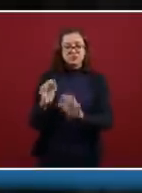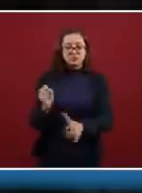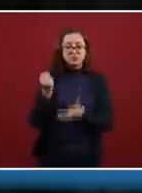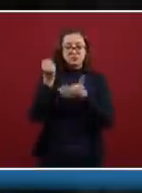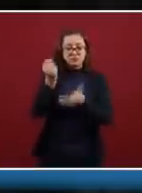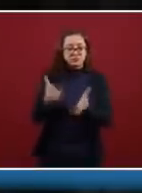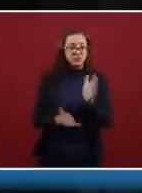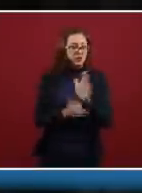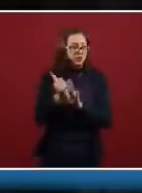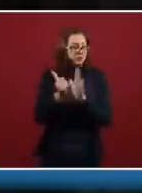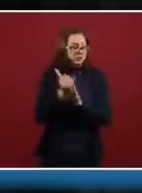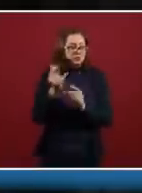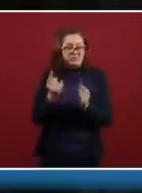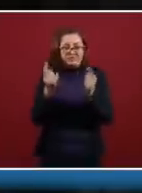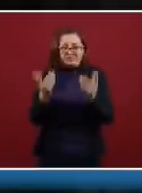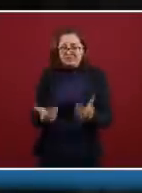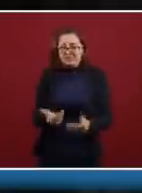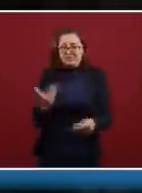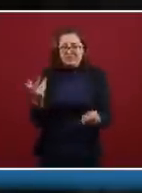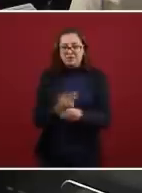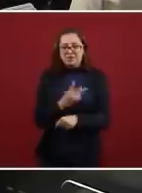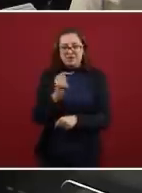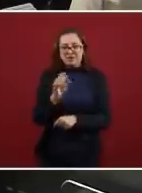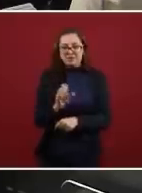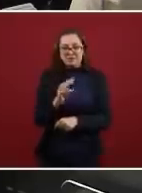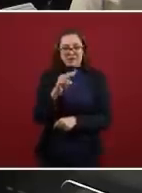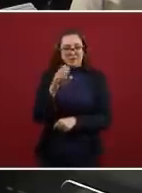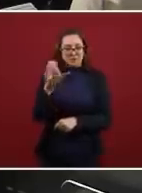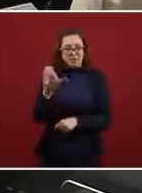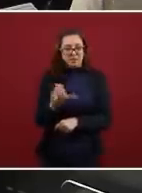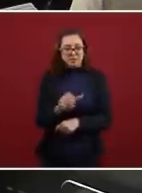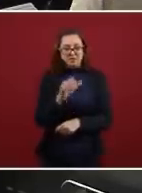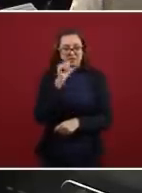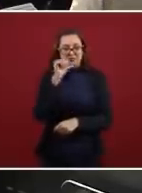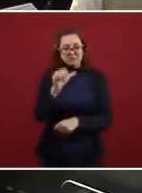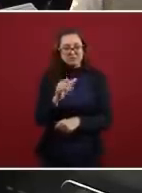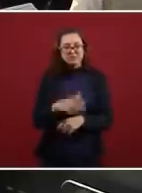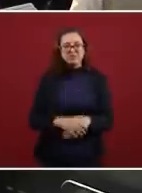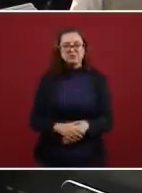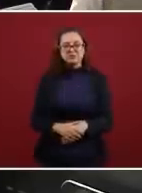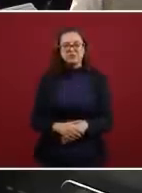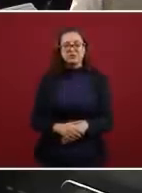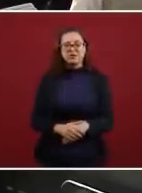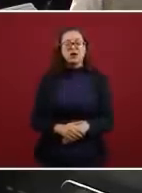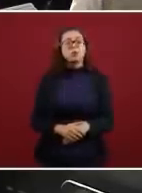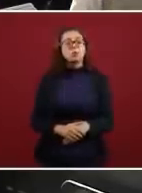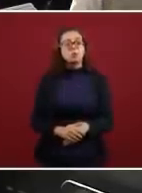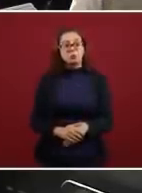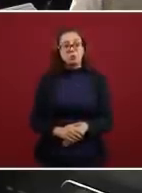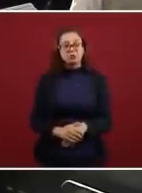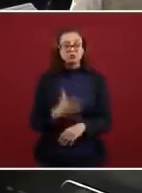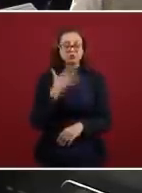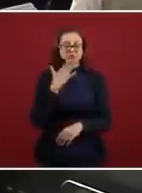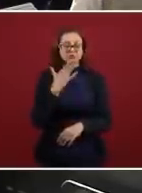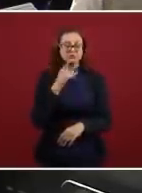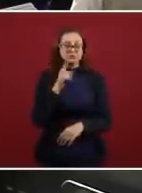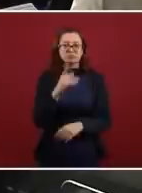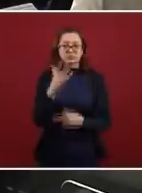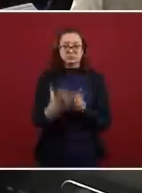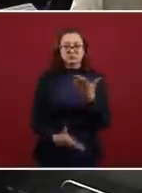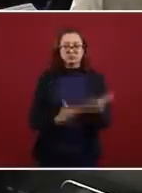se va a hacer si no se aprueba el técnico si muy bien tu planteamiento este en general